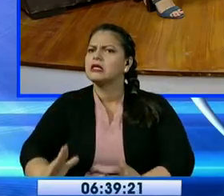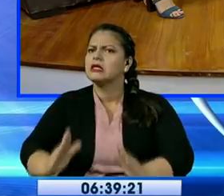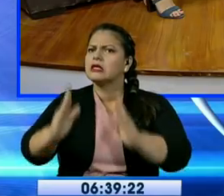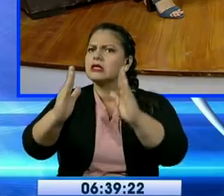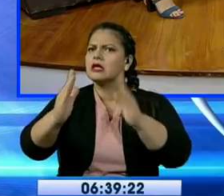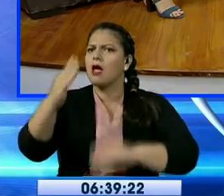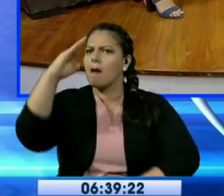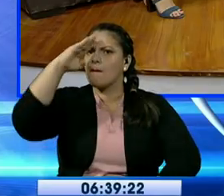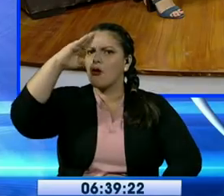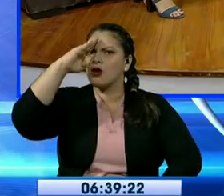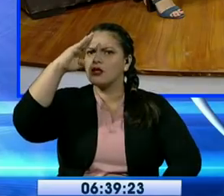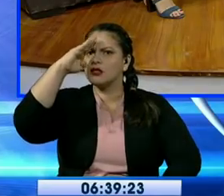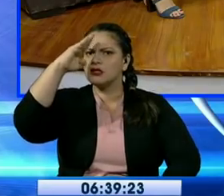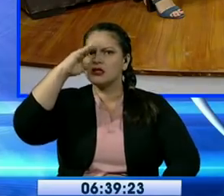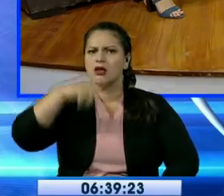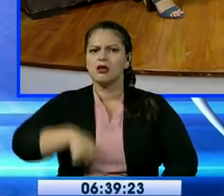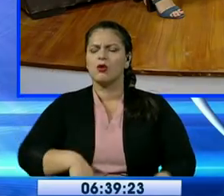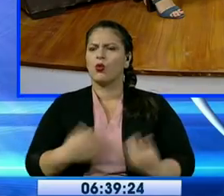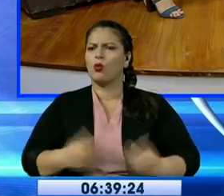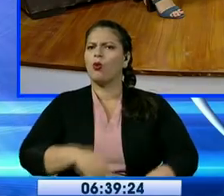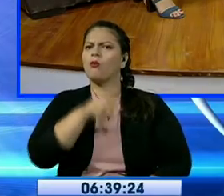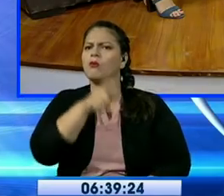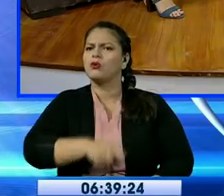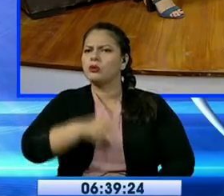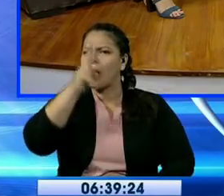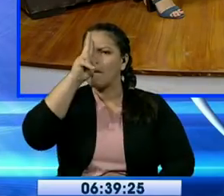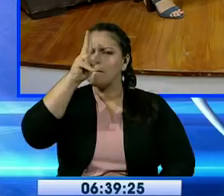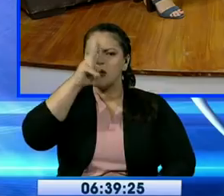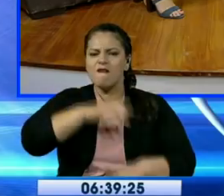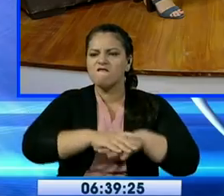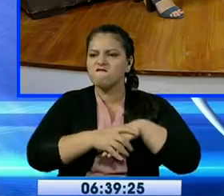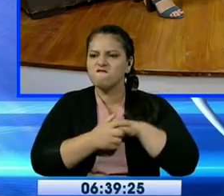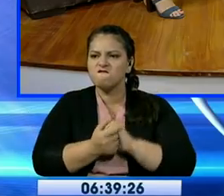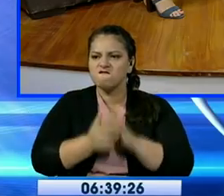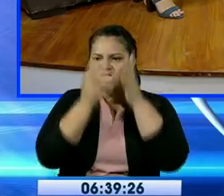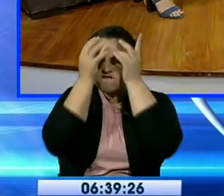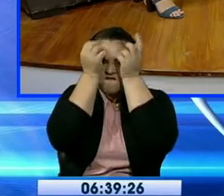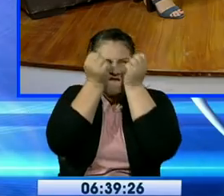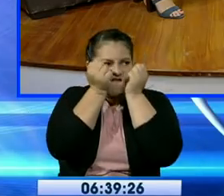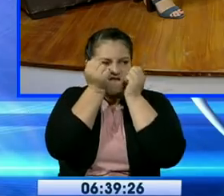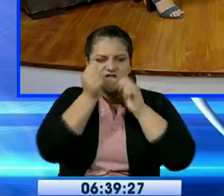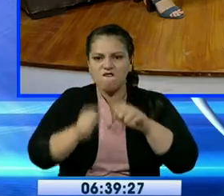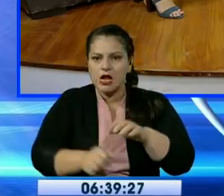momento, a esta hora de la mañana, y si ha comenzado a llegar la ayuda que les han prometido.